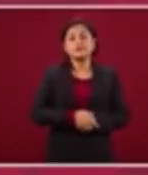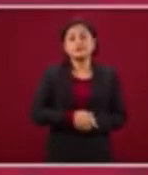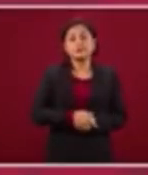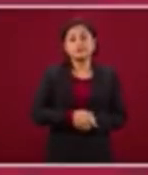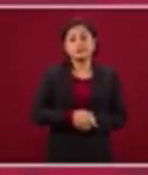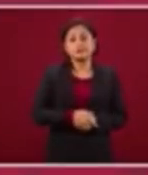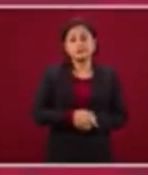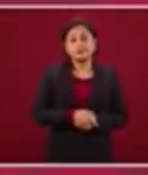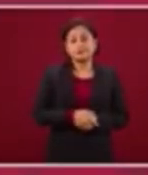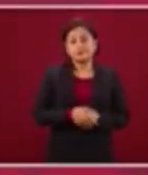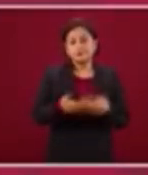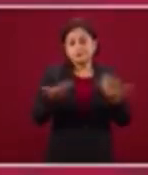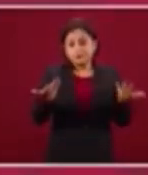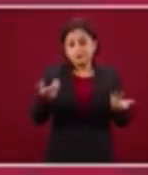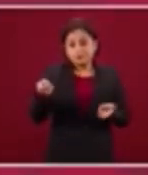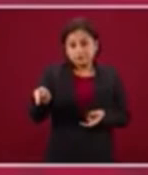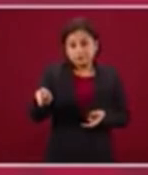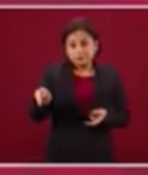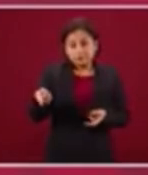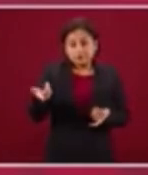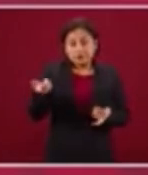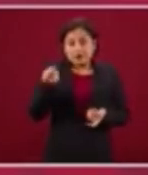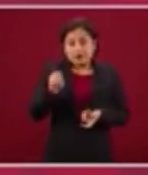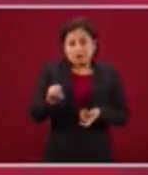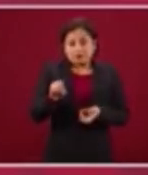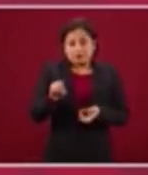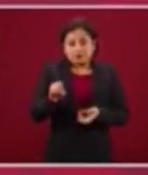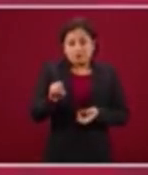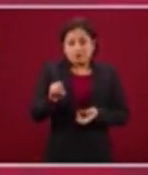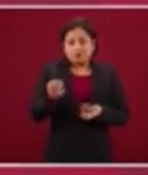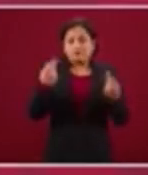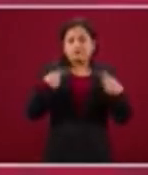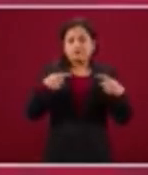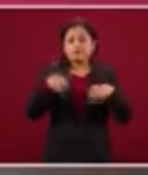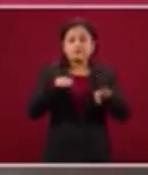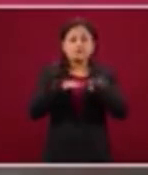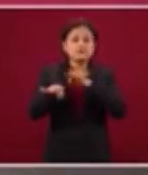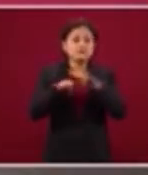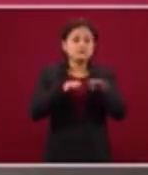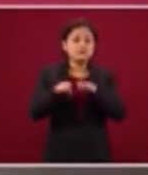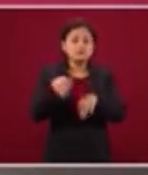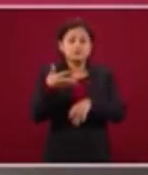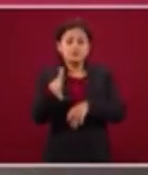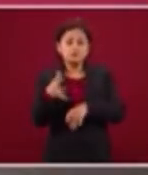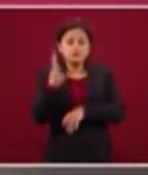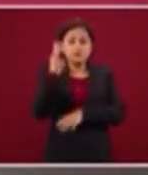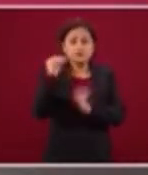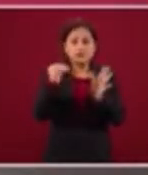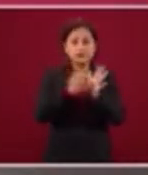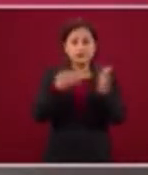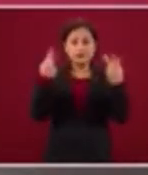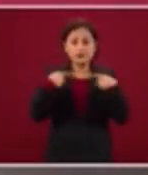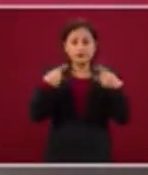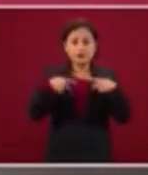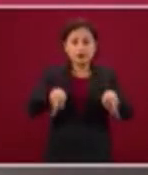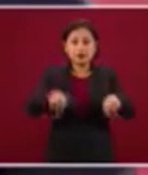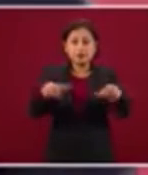de eso, se les da trabajo a cerca de 3 mil vendedores que se